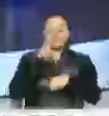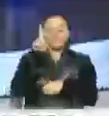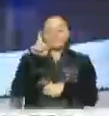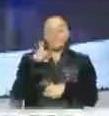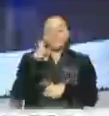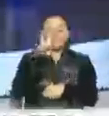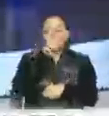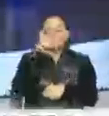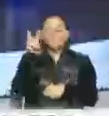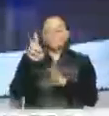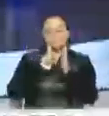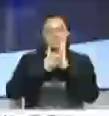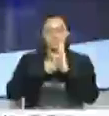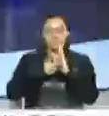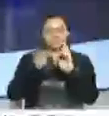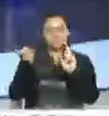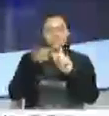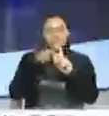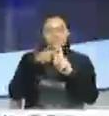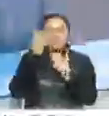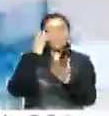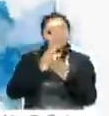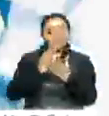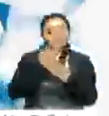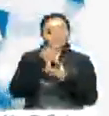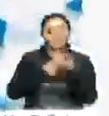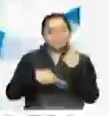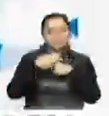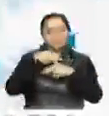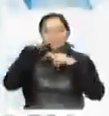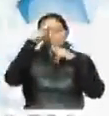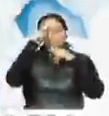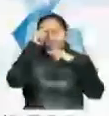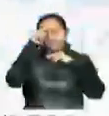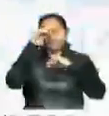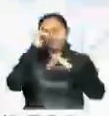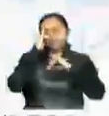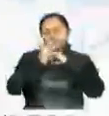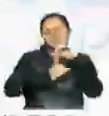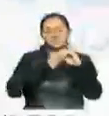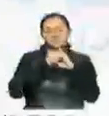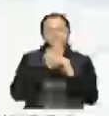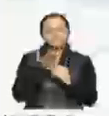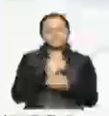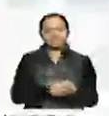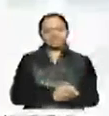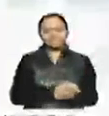13:22, momento de hacer una nueva pausa, pero cuando regresemos, revisaremos la información del mundo.